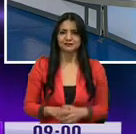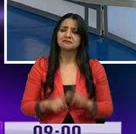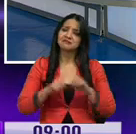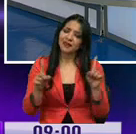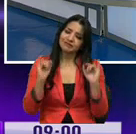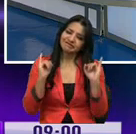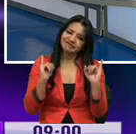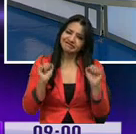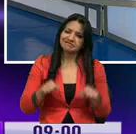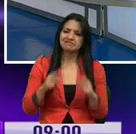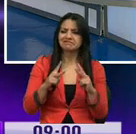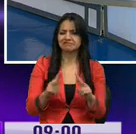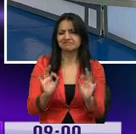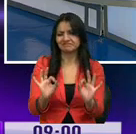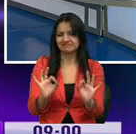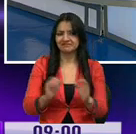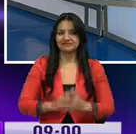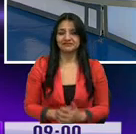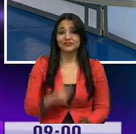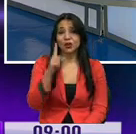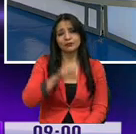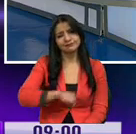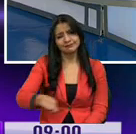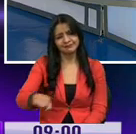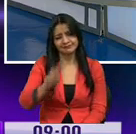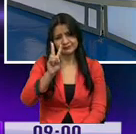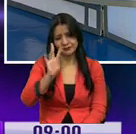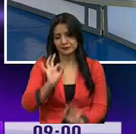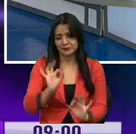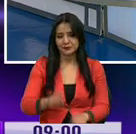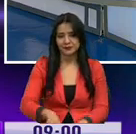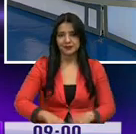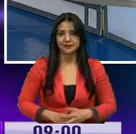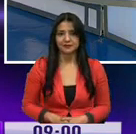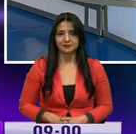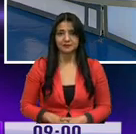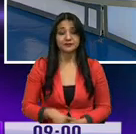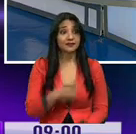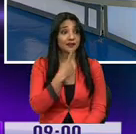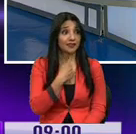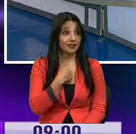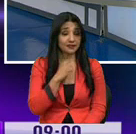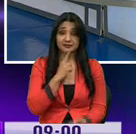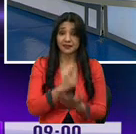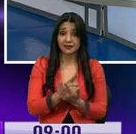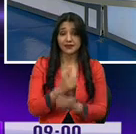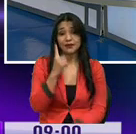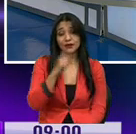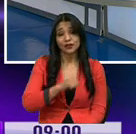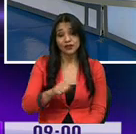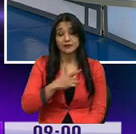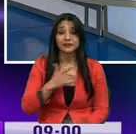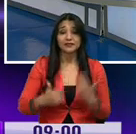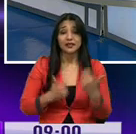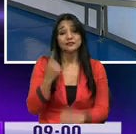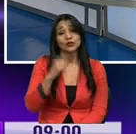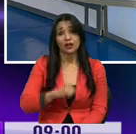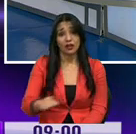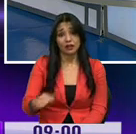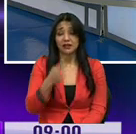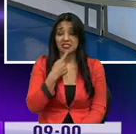entretenido estuvo. Sí, todo bueno. Por lo menos un gol. Sí. Pero eso dijo el Molino. por lo menos hoy feliz metimos un